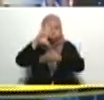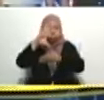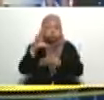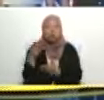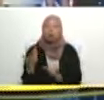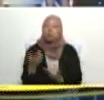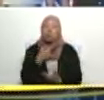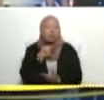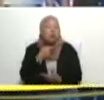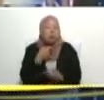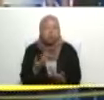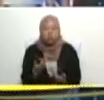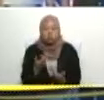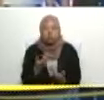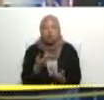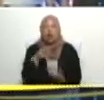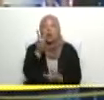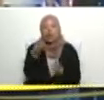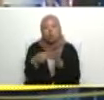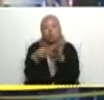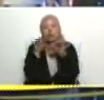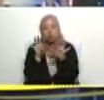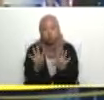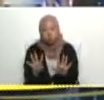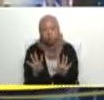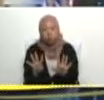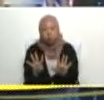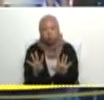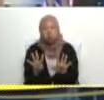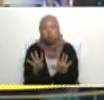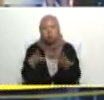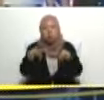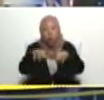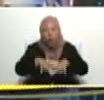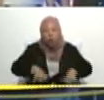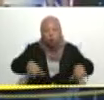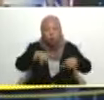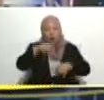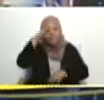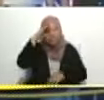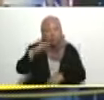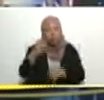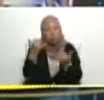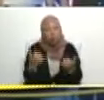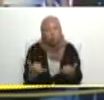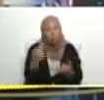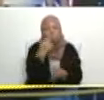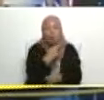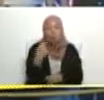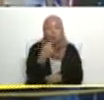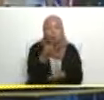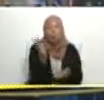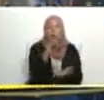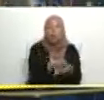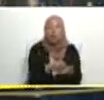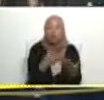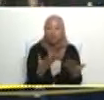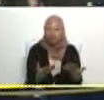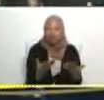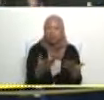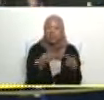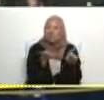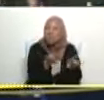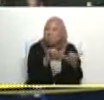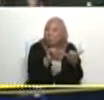que sacaron en el 2009 la base de Manta. Bueno, ahora van por sus fueros. Van por esa